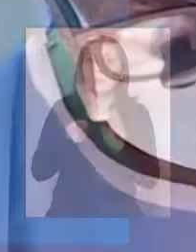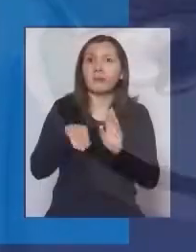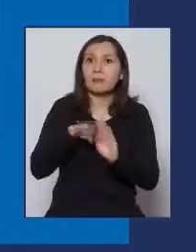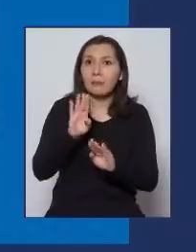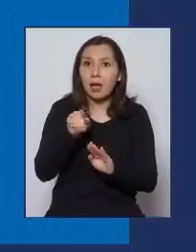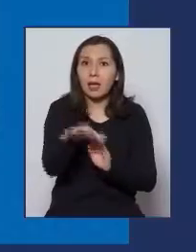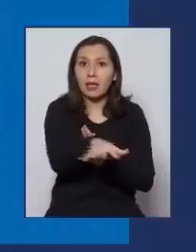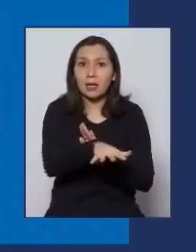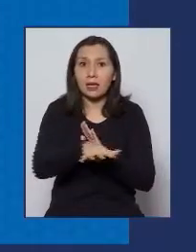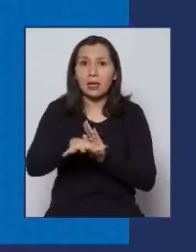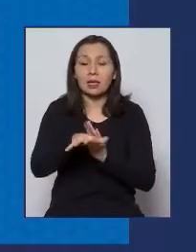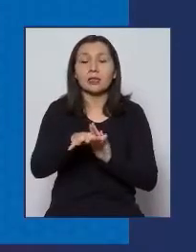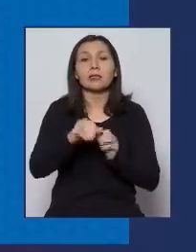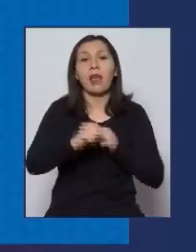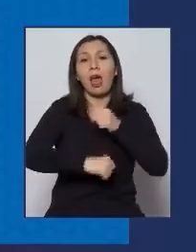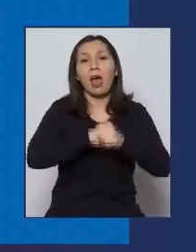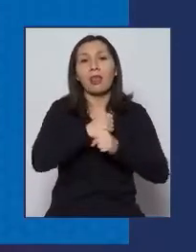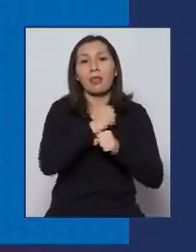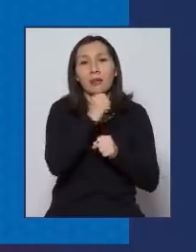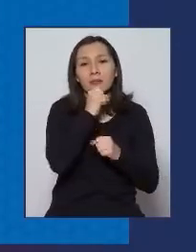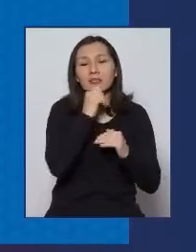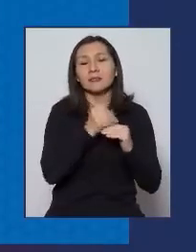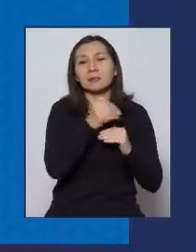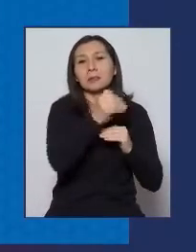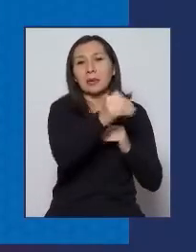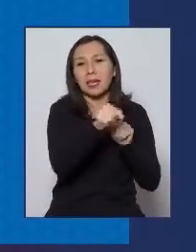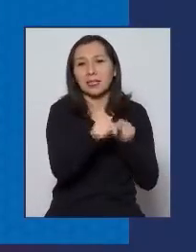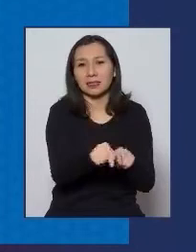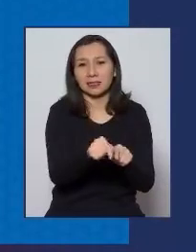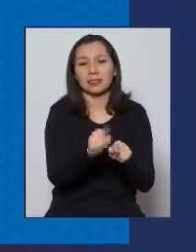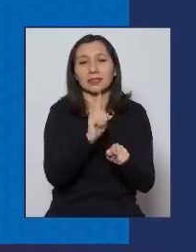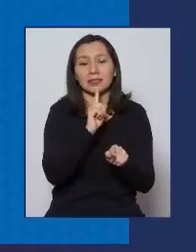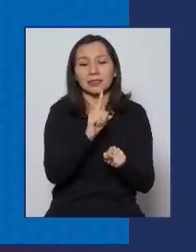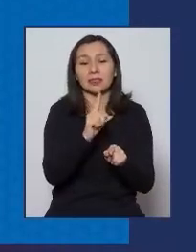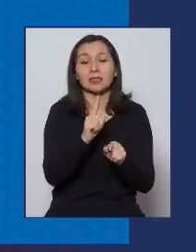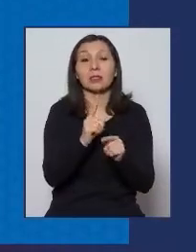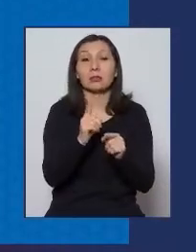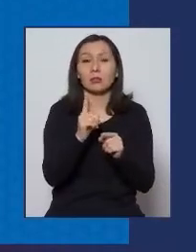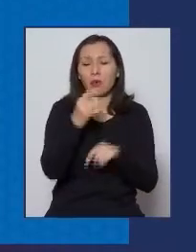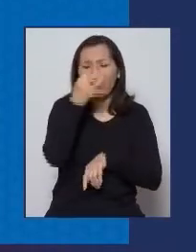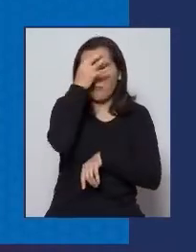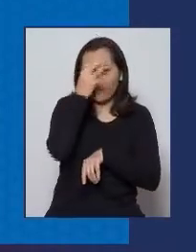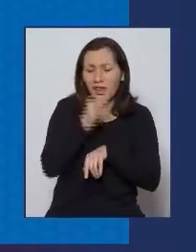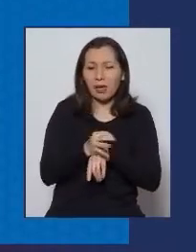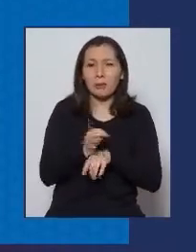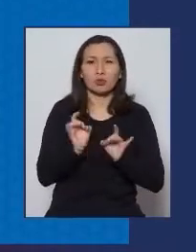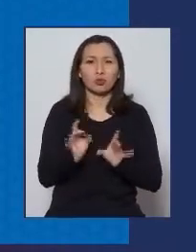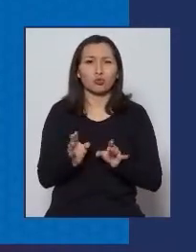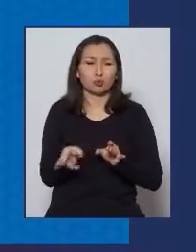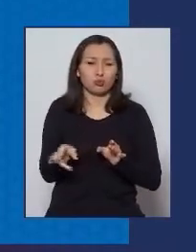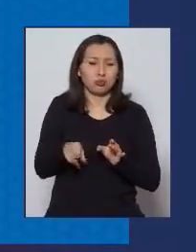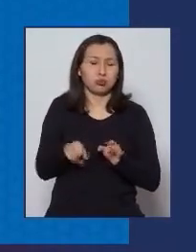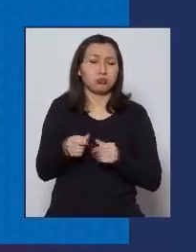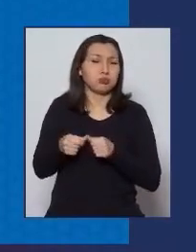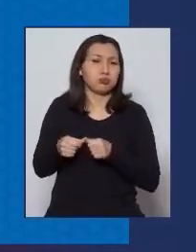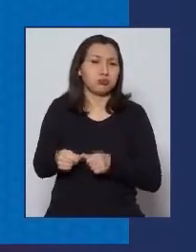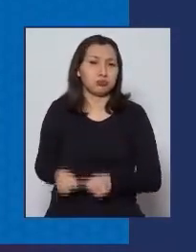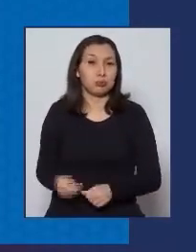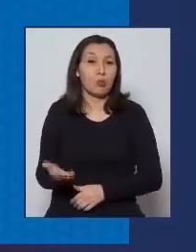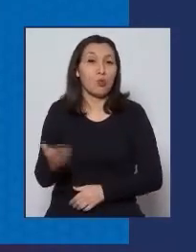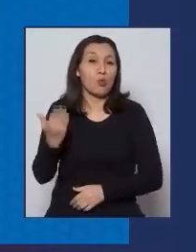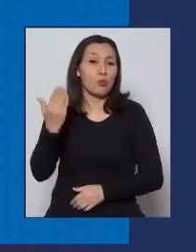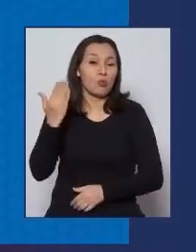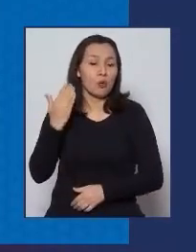en este grupo de edad avanzada y con niveles de enfermedad crónica muy